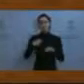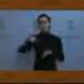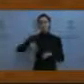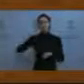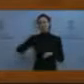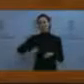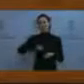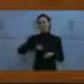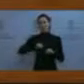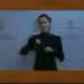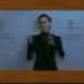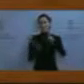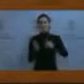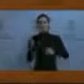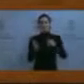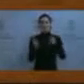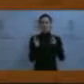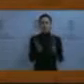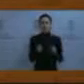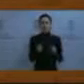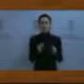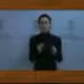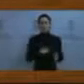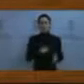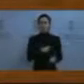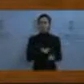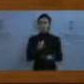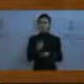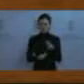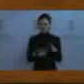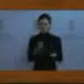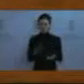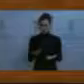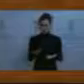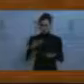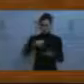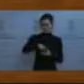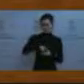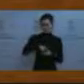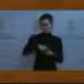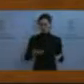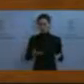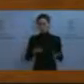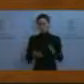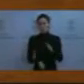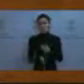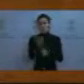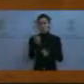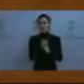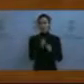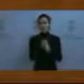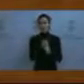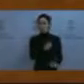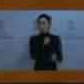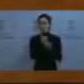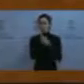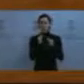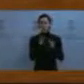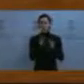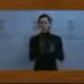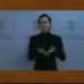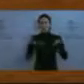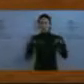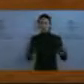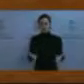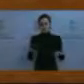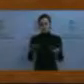Administración y a la Comisión Ejecutiva de la Sociedad. Yo creo que fruto del trabajo de la oposición y en gran parte de este grupo parlamentario se han ido